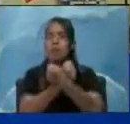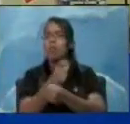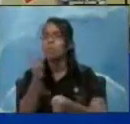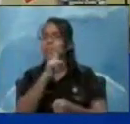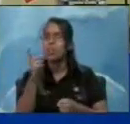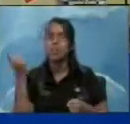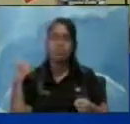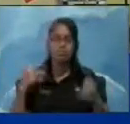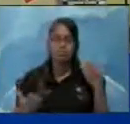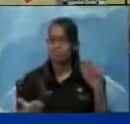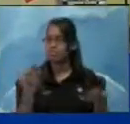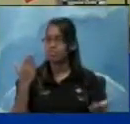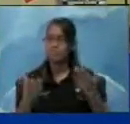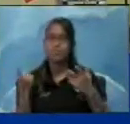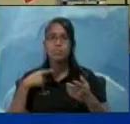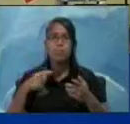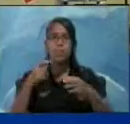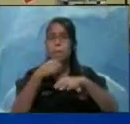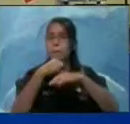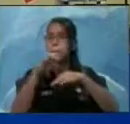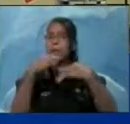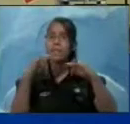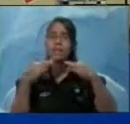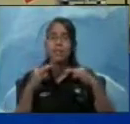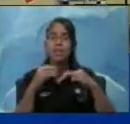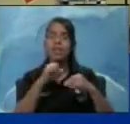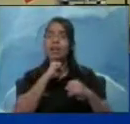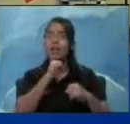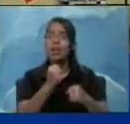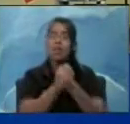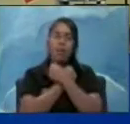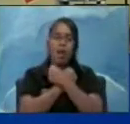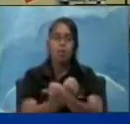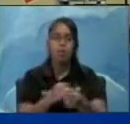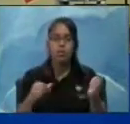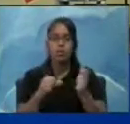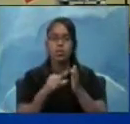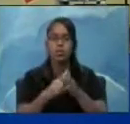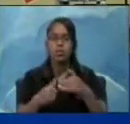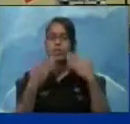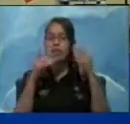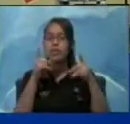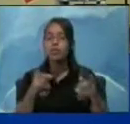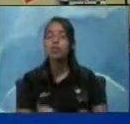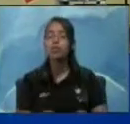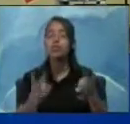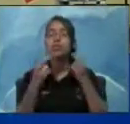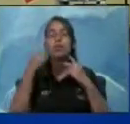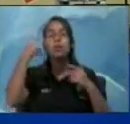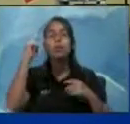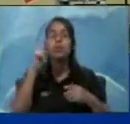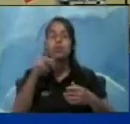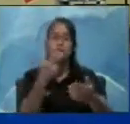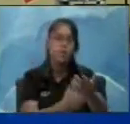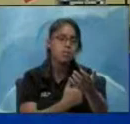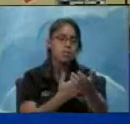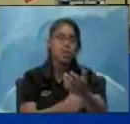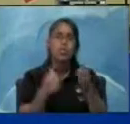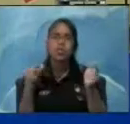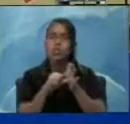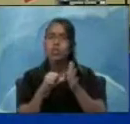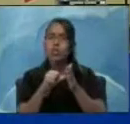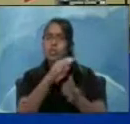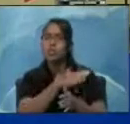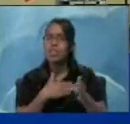tiene interés material es un un amor donde tú das tu vida por tu prójimo donde tú quieres